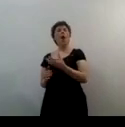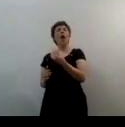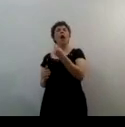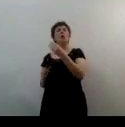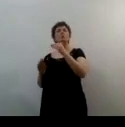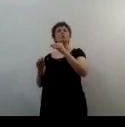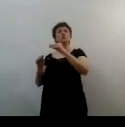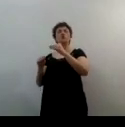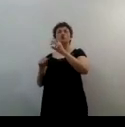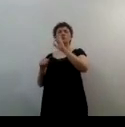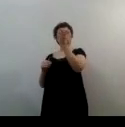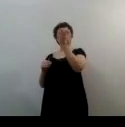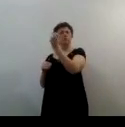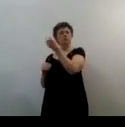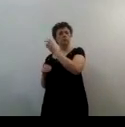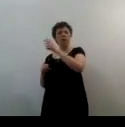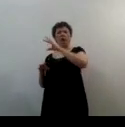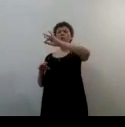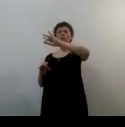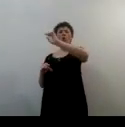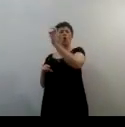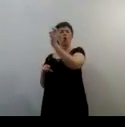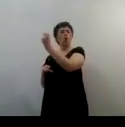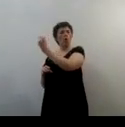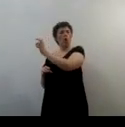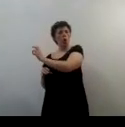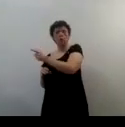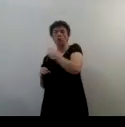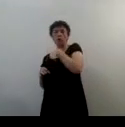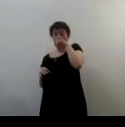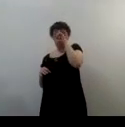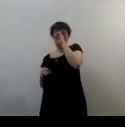un gramito y bueno, es que por un gramo ni me lo pienso.